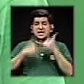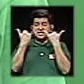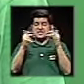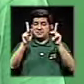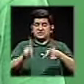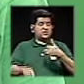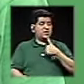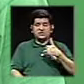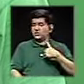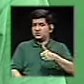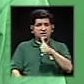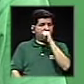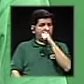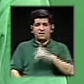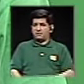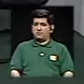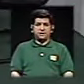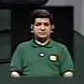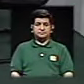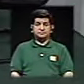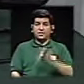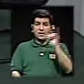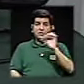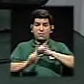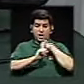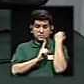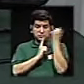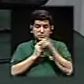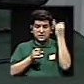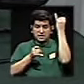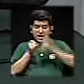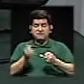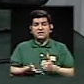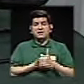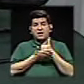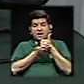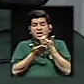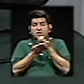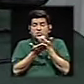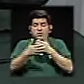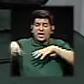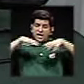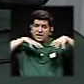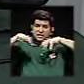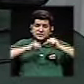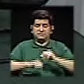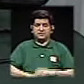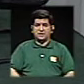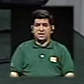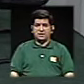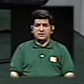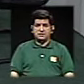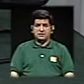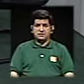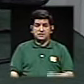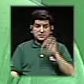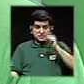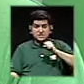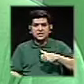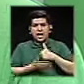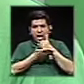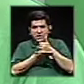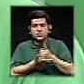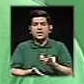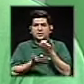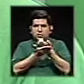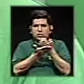gente no tiene este recurso y además la sociedad termina subsidiando este tipo de actividad verdad subsidiando además de todos los